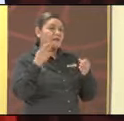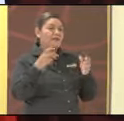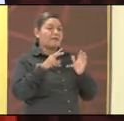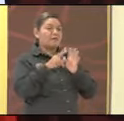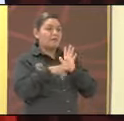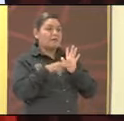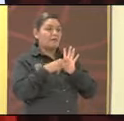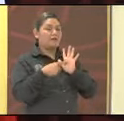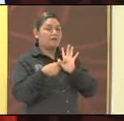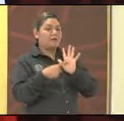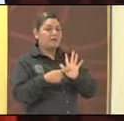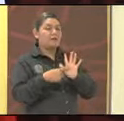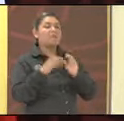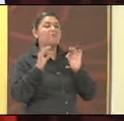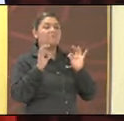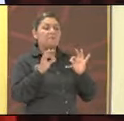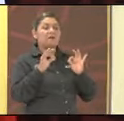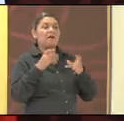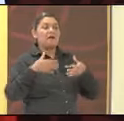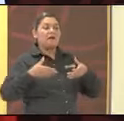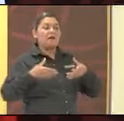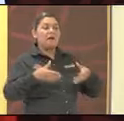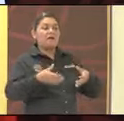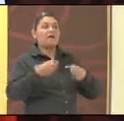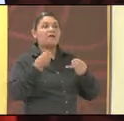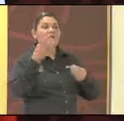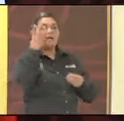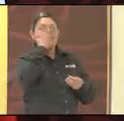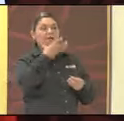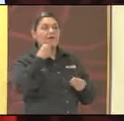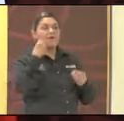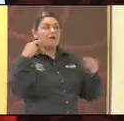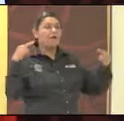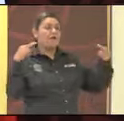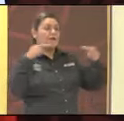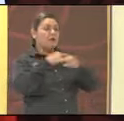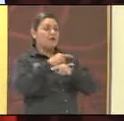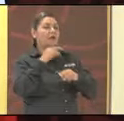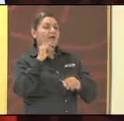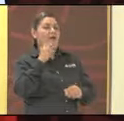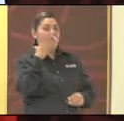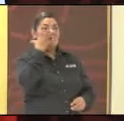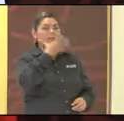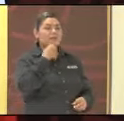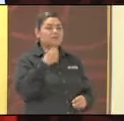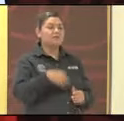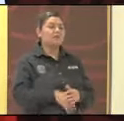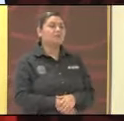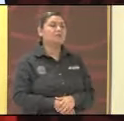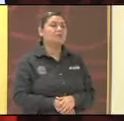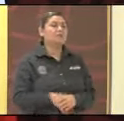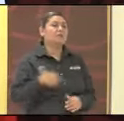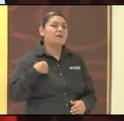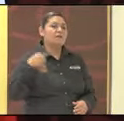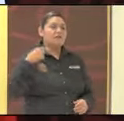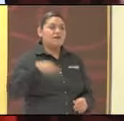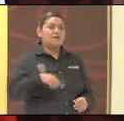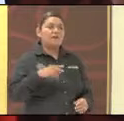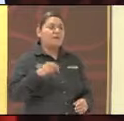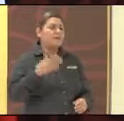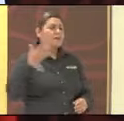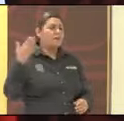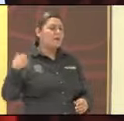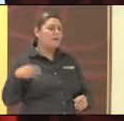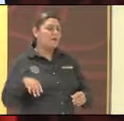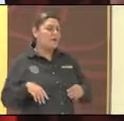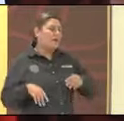cómo va quedando muy bonita esa avenida Venustiano Carranza. Y aquí no le estamos haciendo como le hacían en